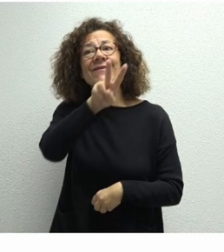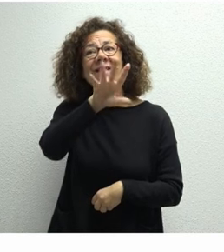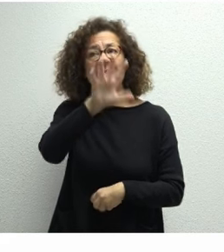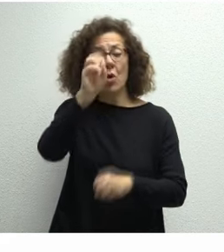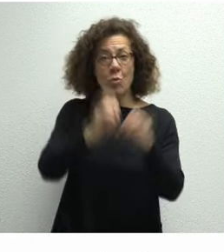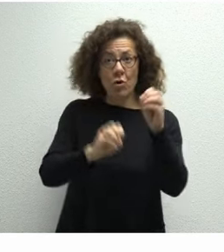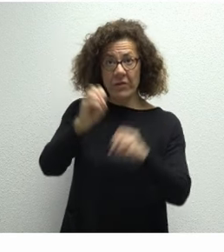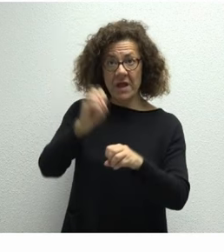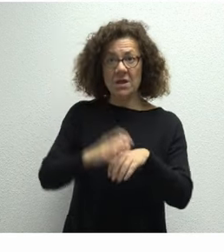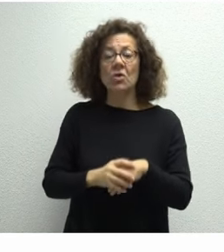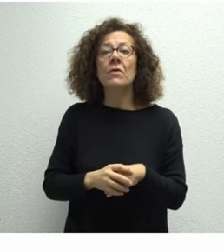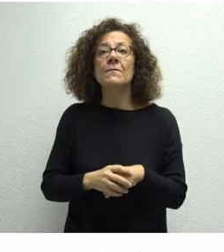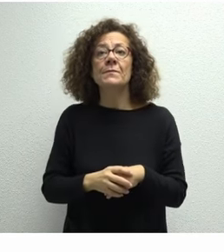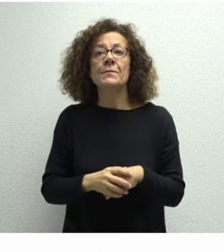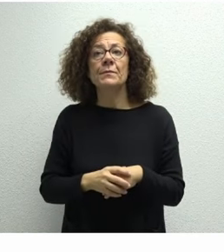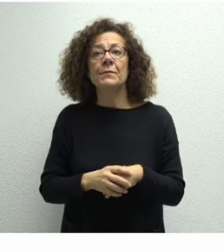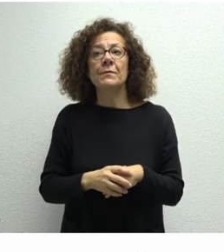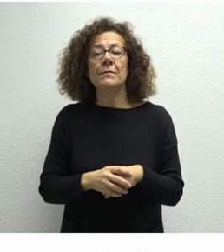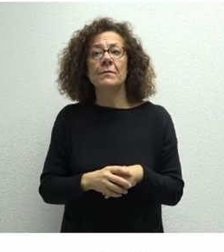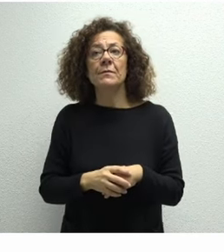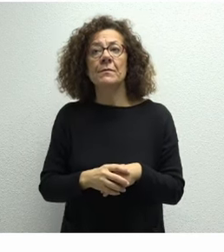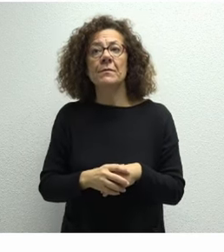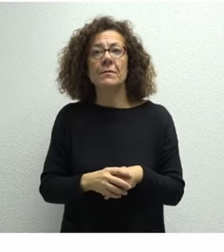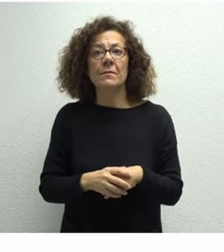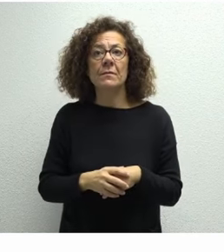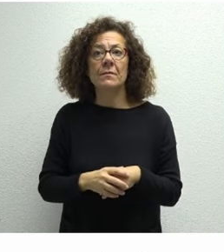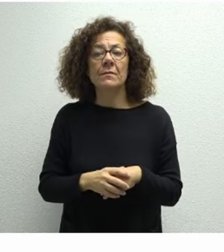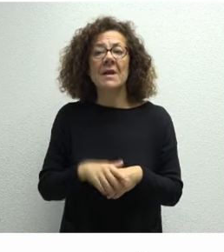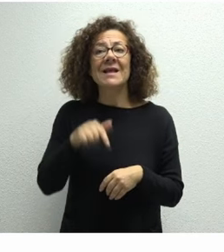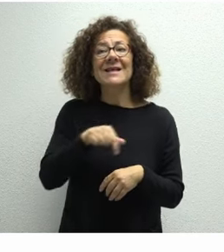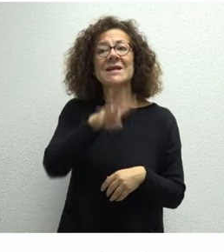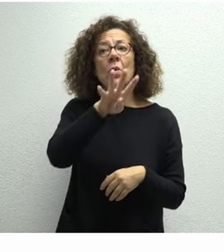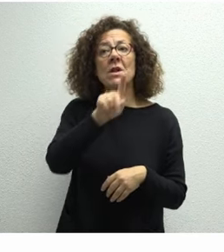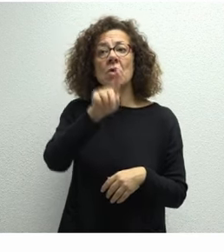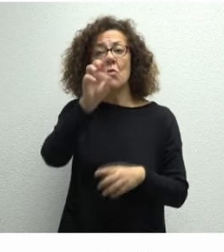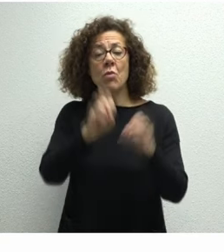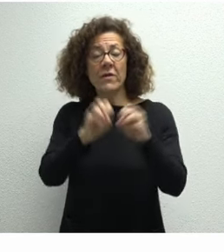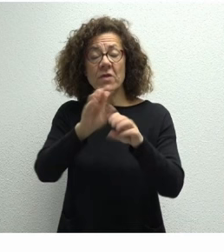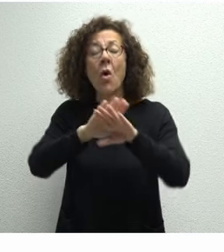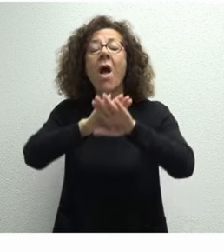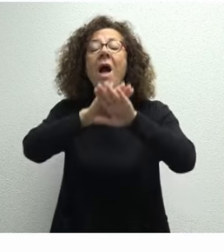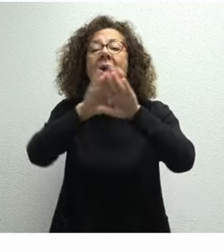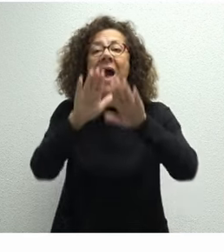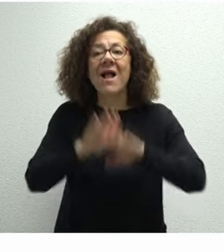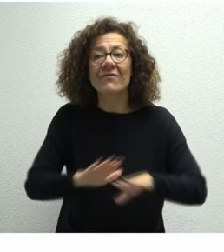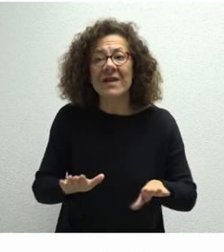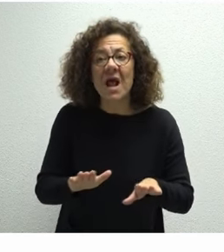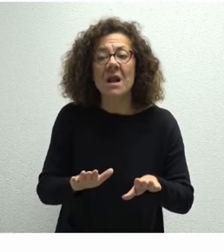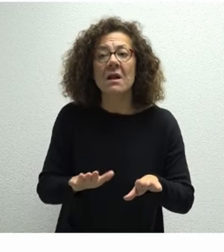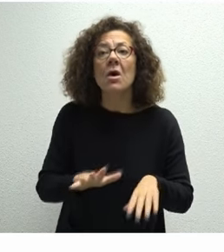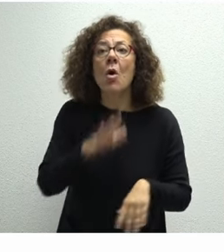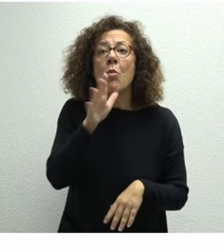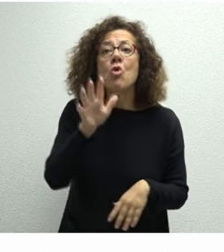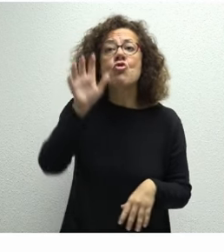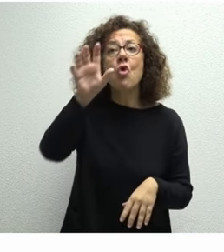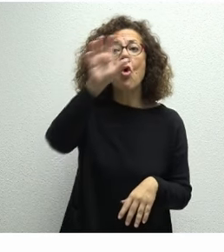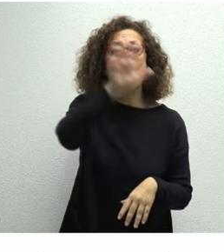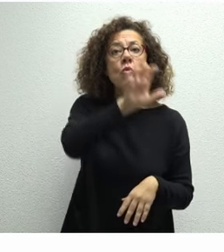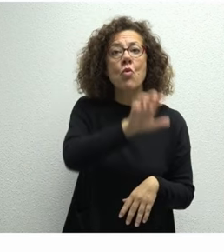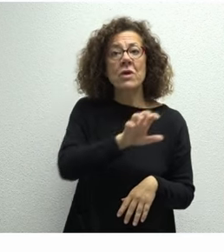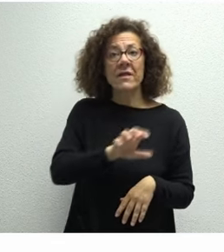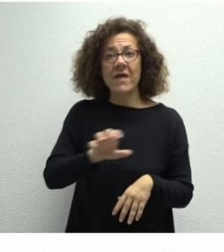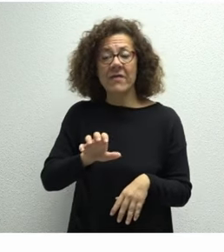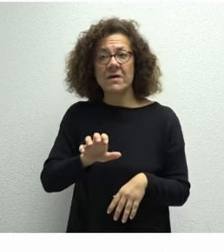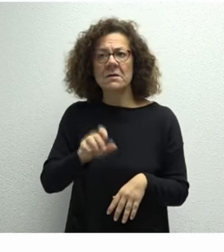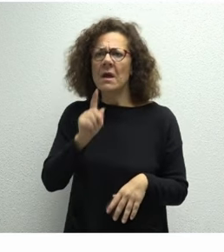25% del del 41 por al final eh Por las diferentes comunidades est Y